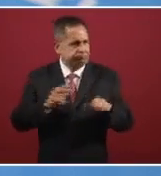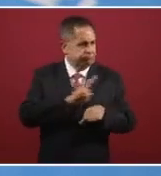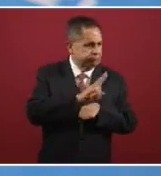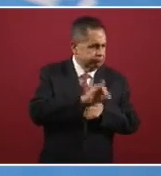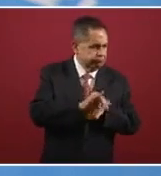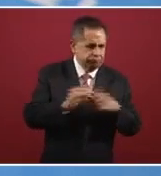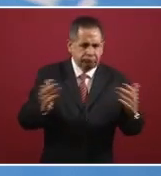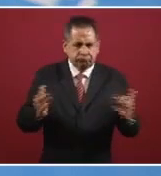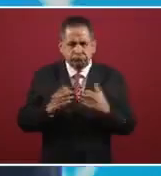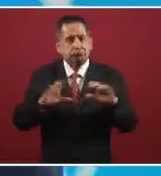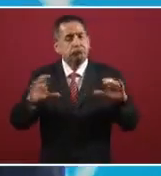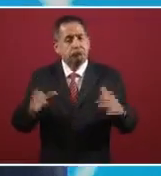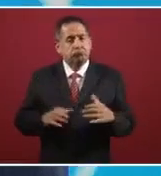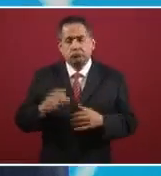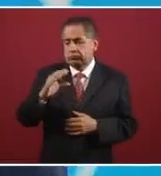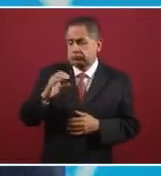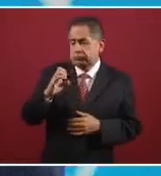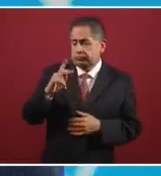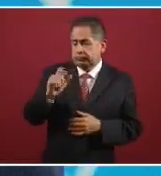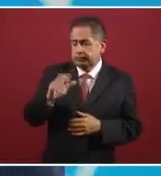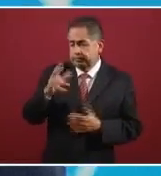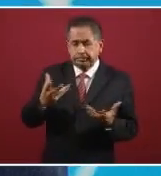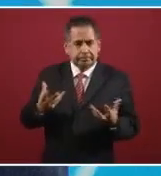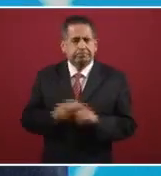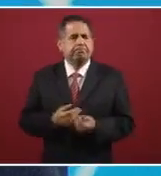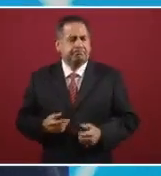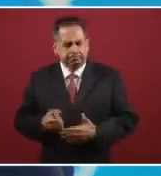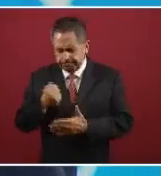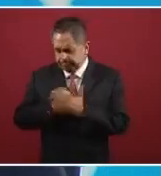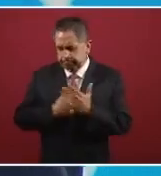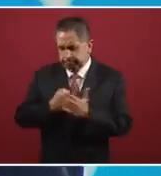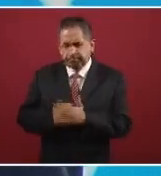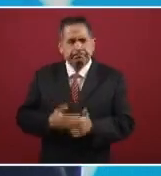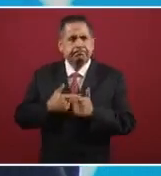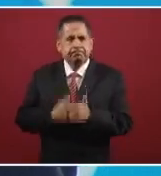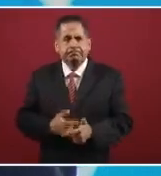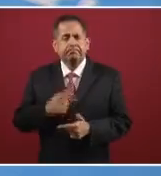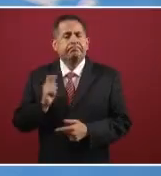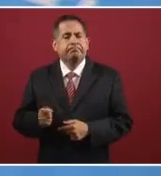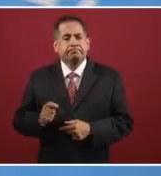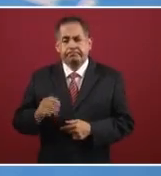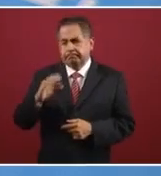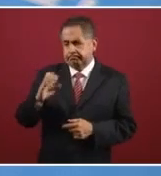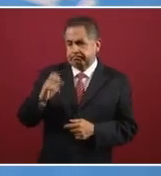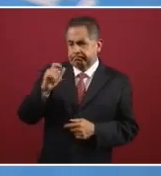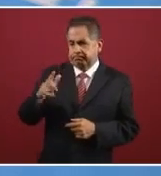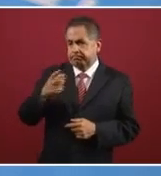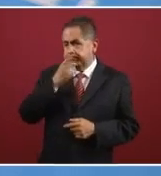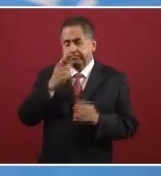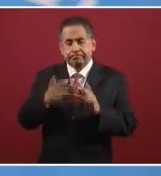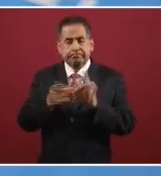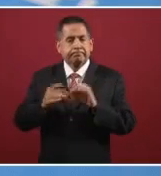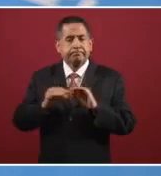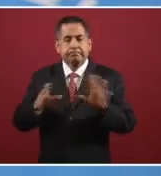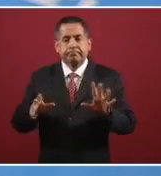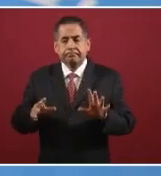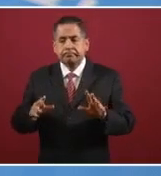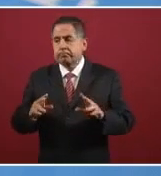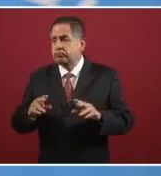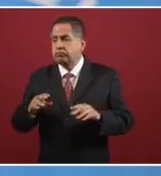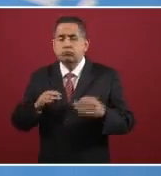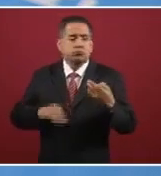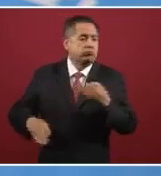integramos la conferencia, y seguiremos peleando por esto que CEPAL define también cuando dice